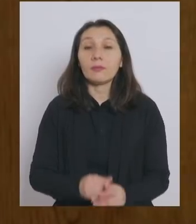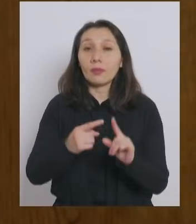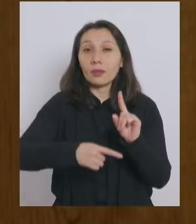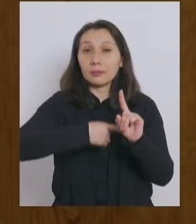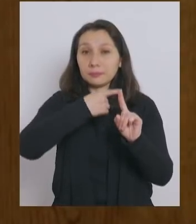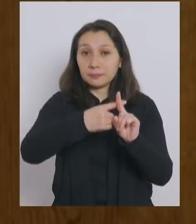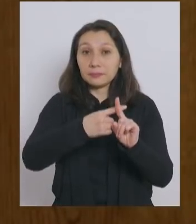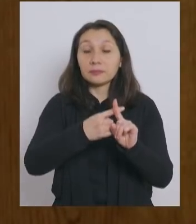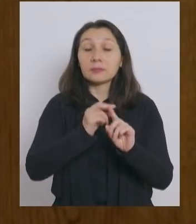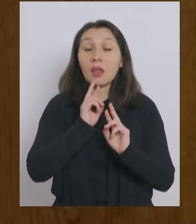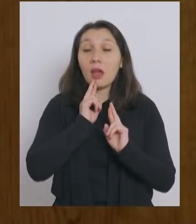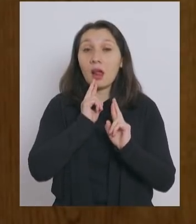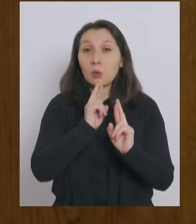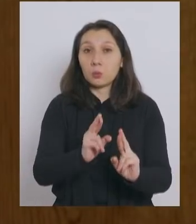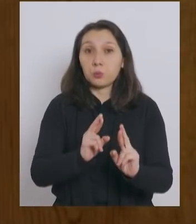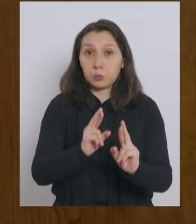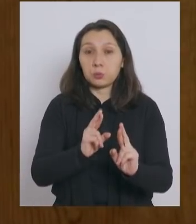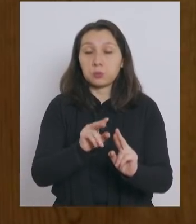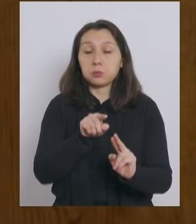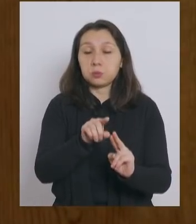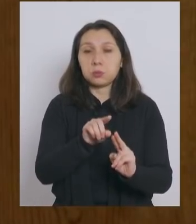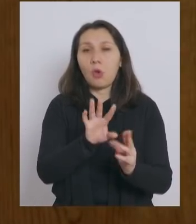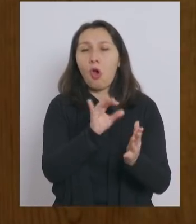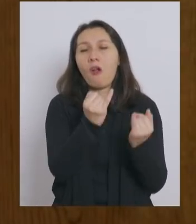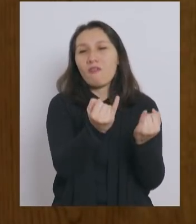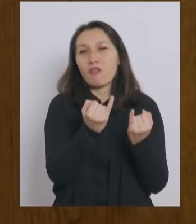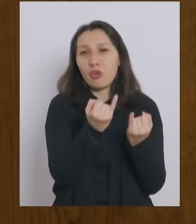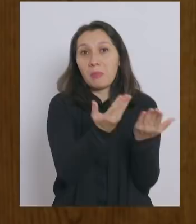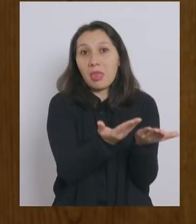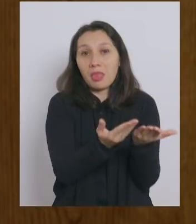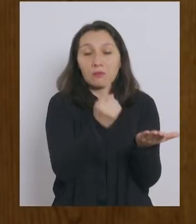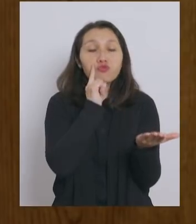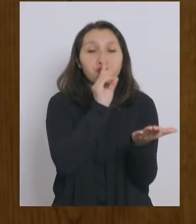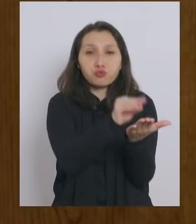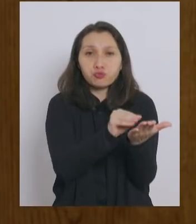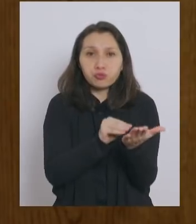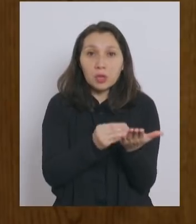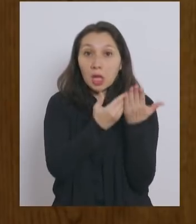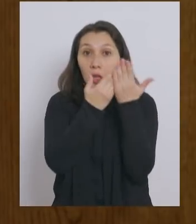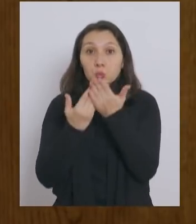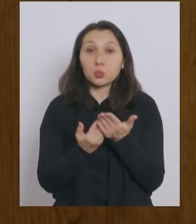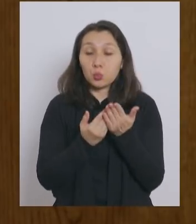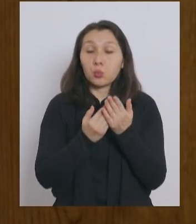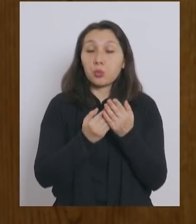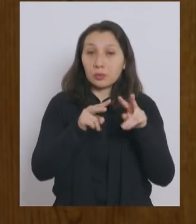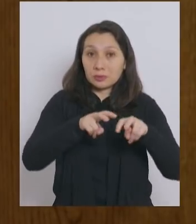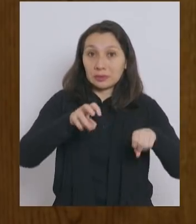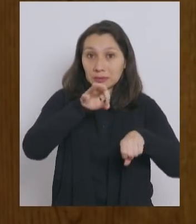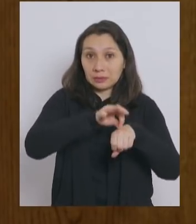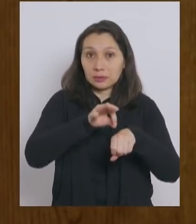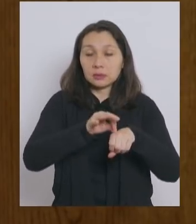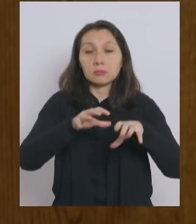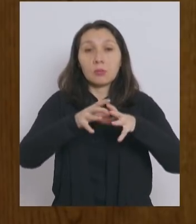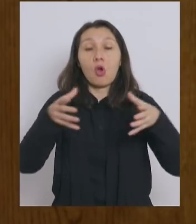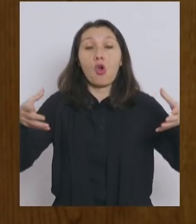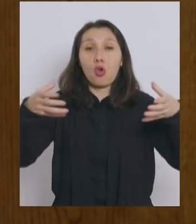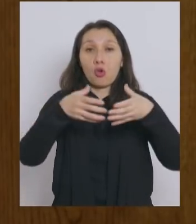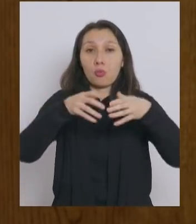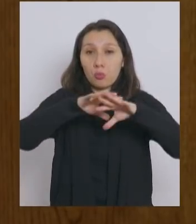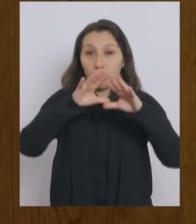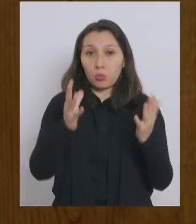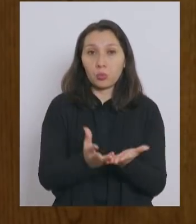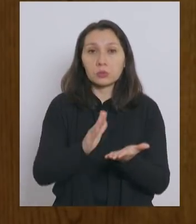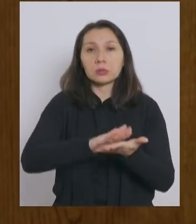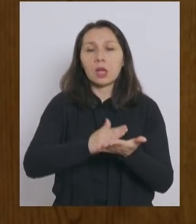Además de los resultados o los datos provenientes de los estudios clínicos, la Organización Mundial de la Salud